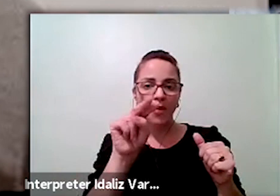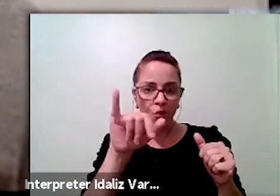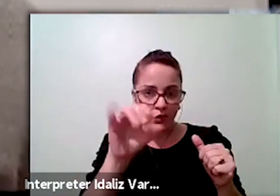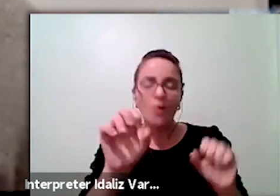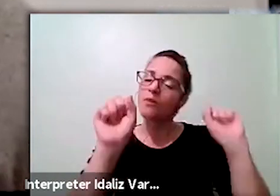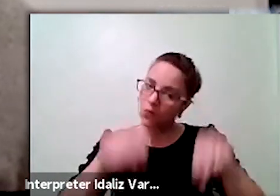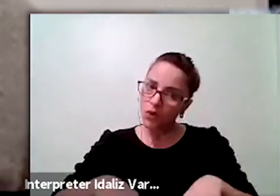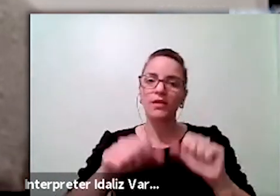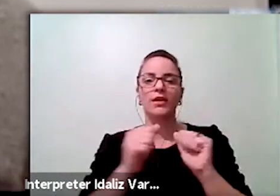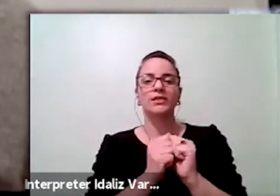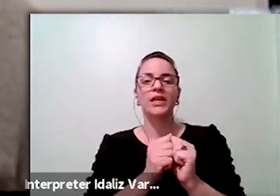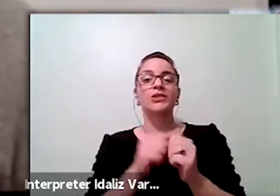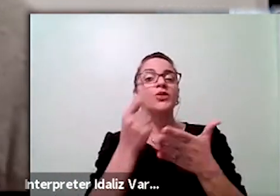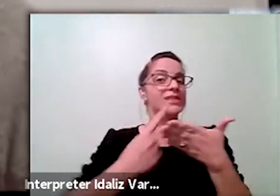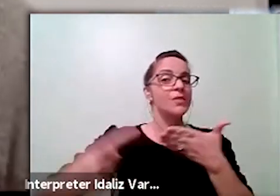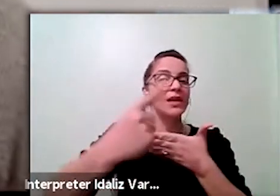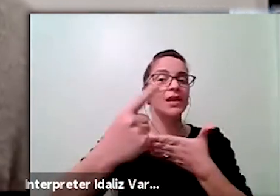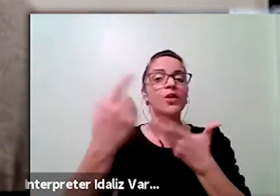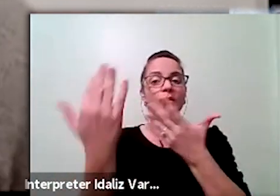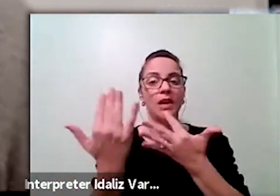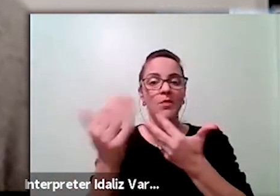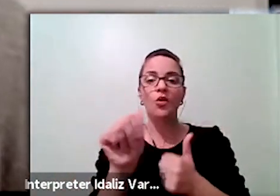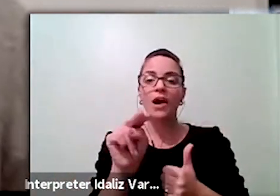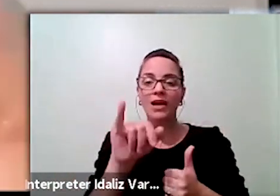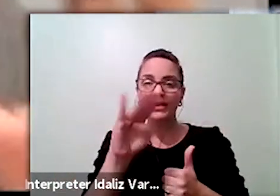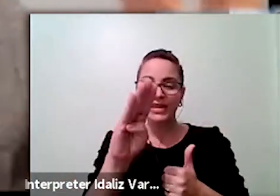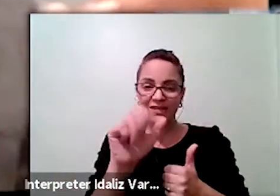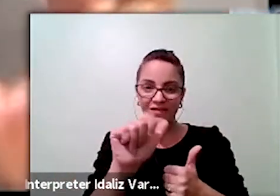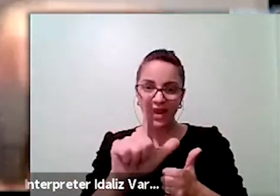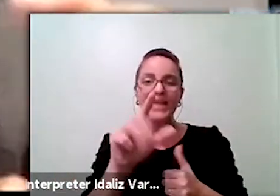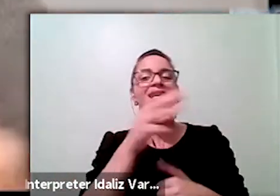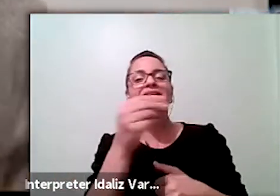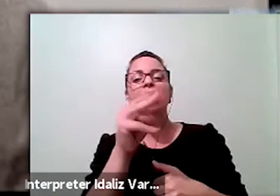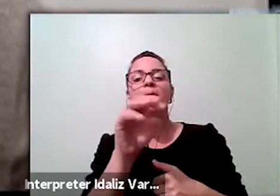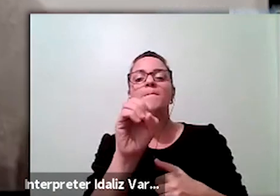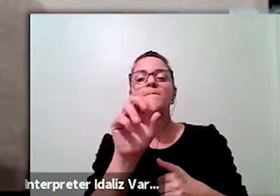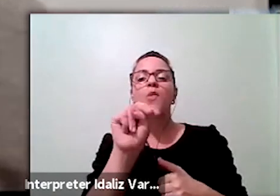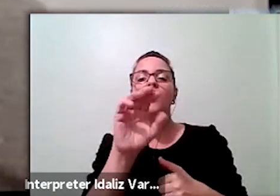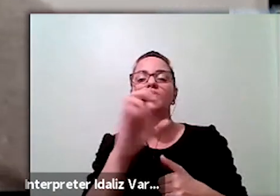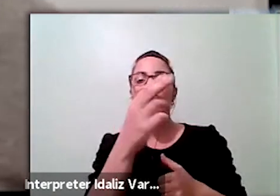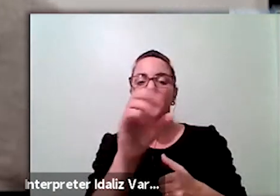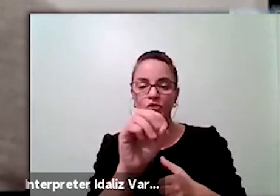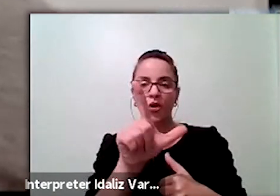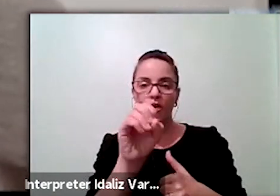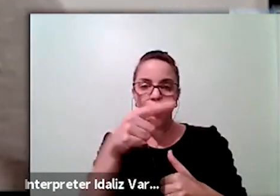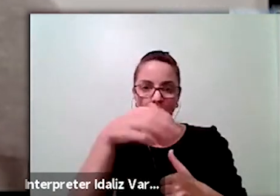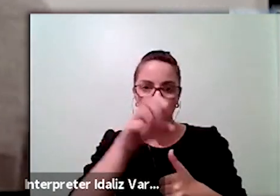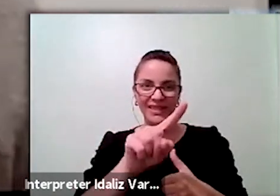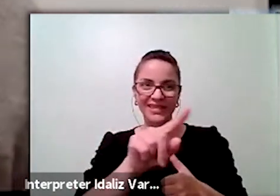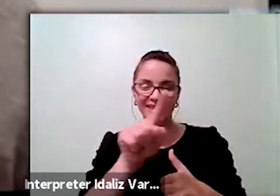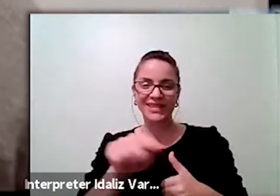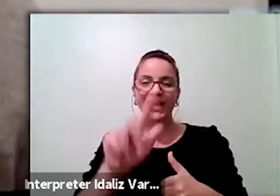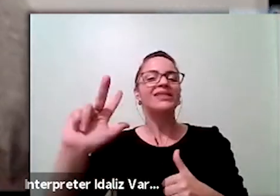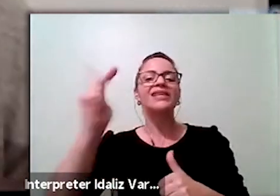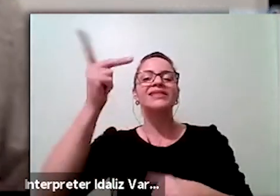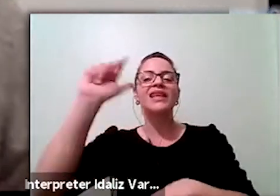con el doctor Aníbal Sepúlveda y con Moncho López, que van a estar hablando sobre la tercera fundación de San Juan, el